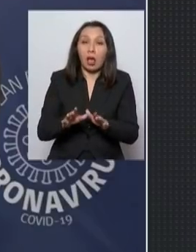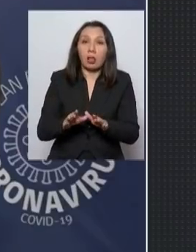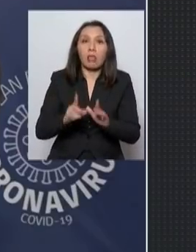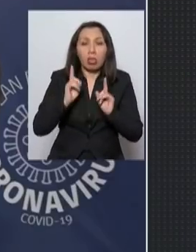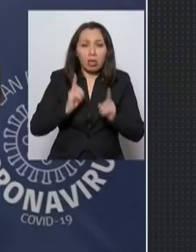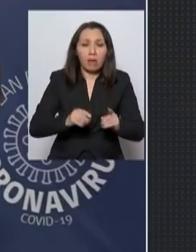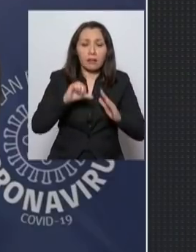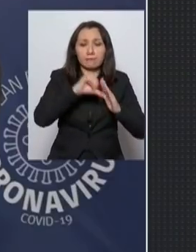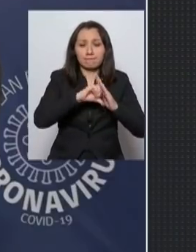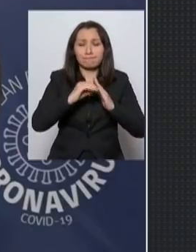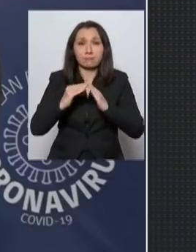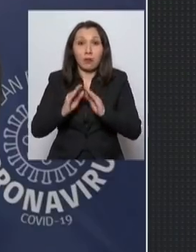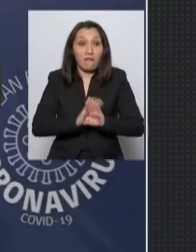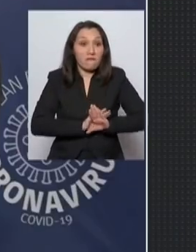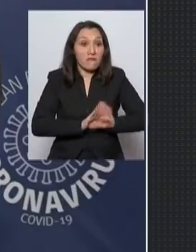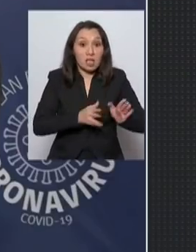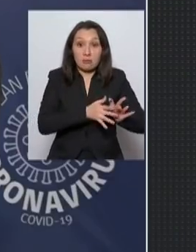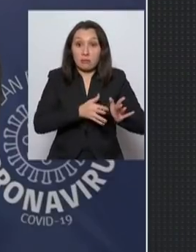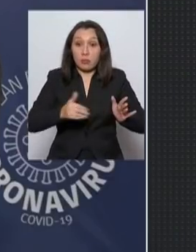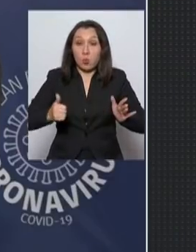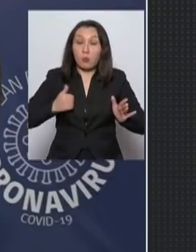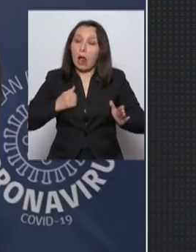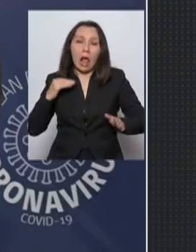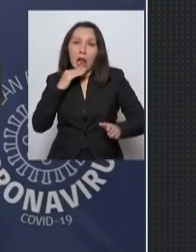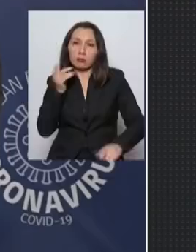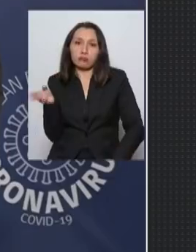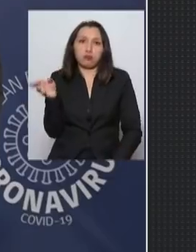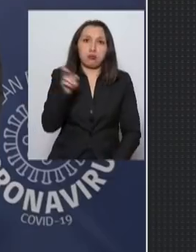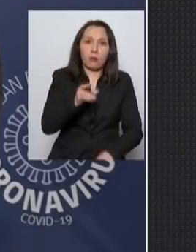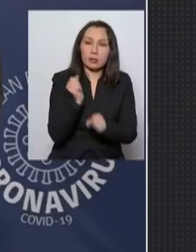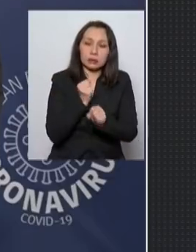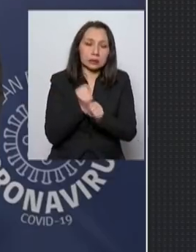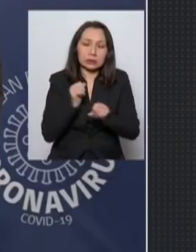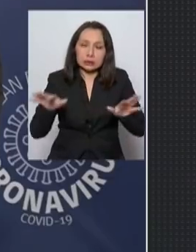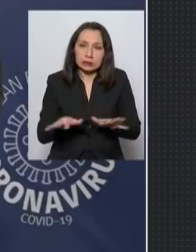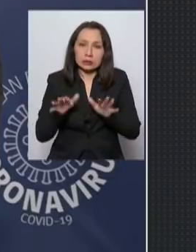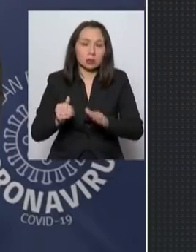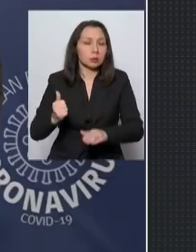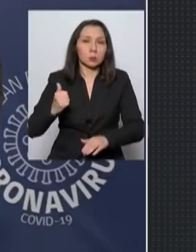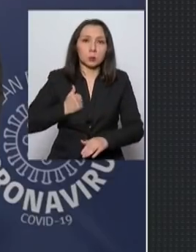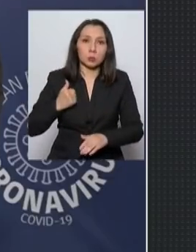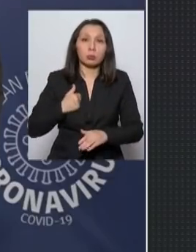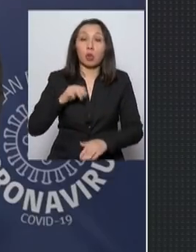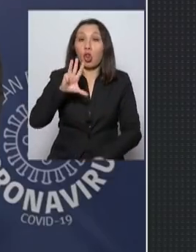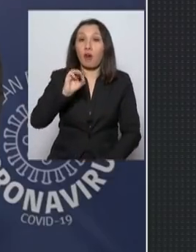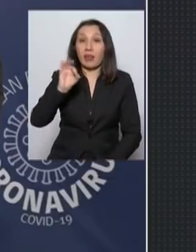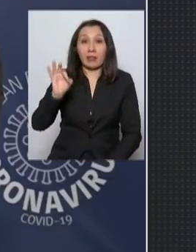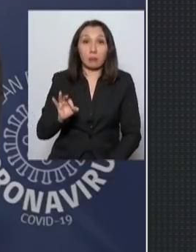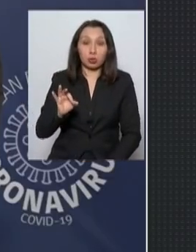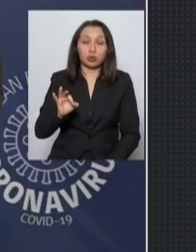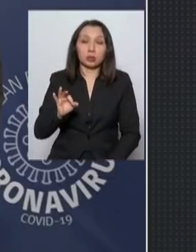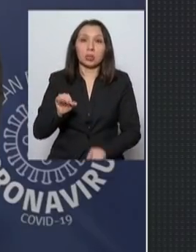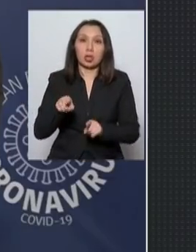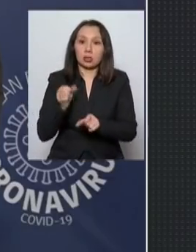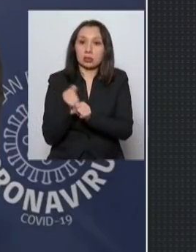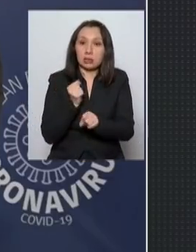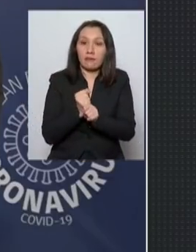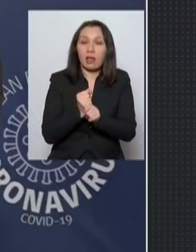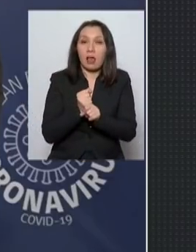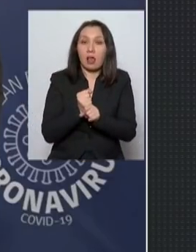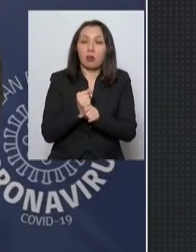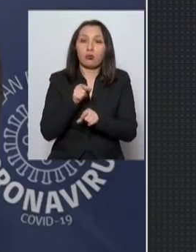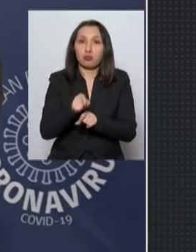estar en cuarentena, apenas se terminó ese periodo, volvieron a su trabajo y están al pie del cañón. 90% de los